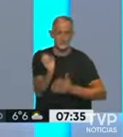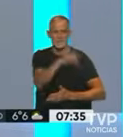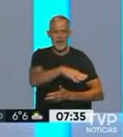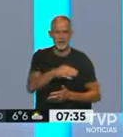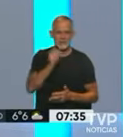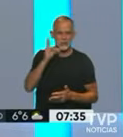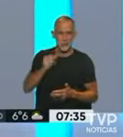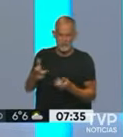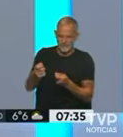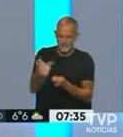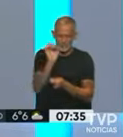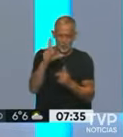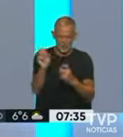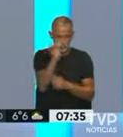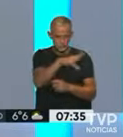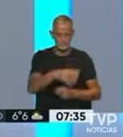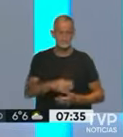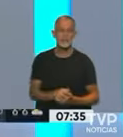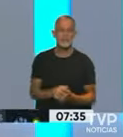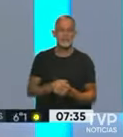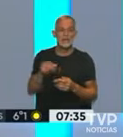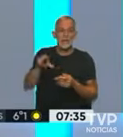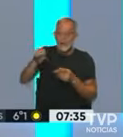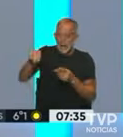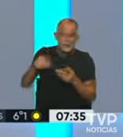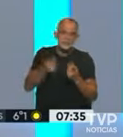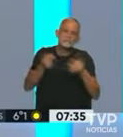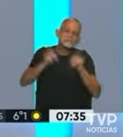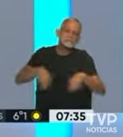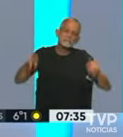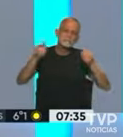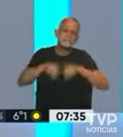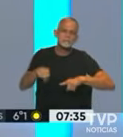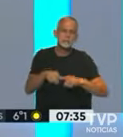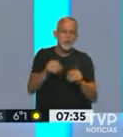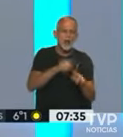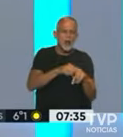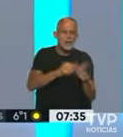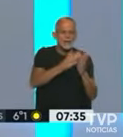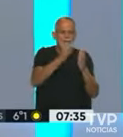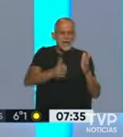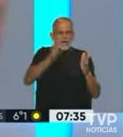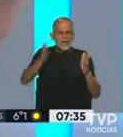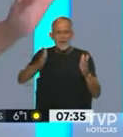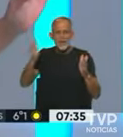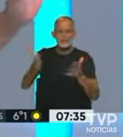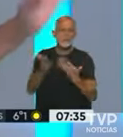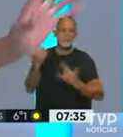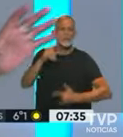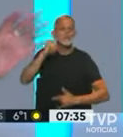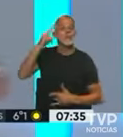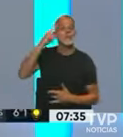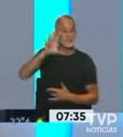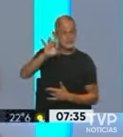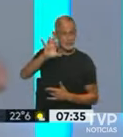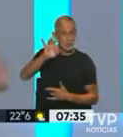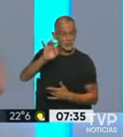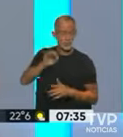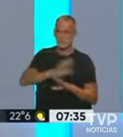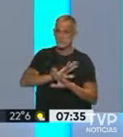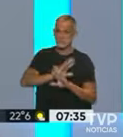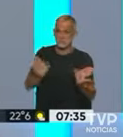langosta Sudamericana es una plaga recurrente esto También es importante saberlo hace en 1950 dejó